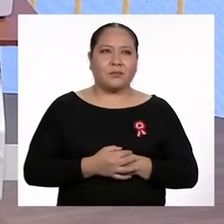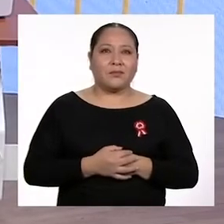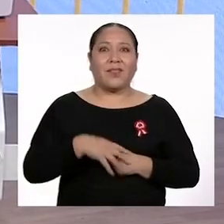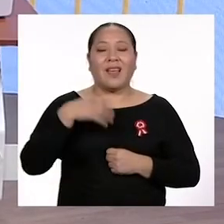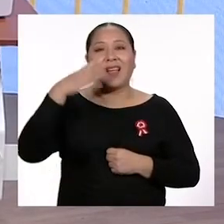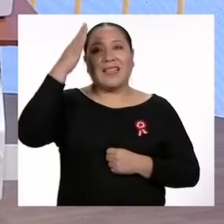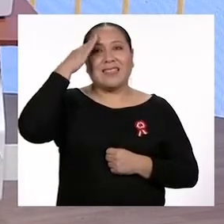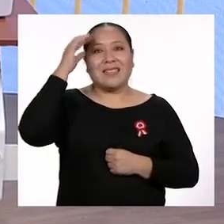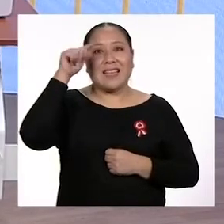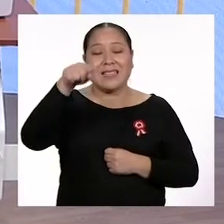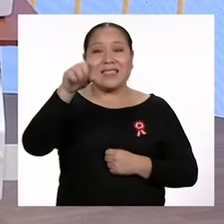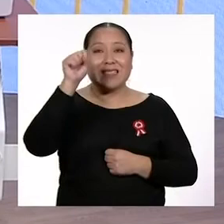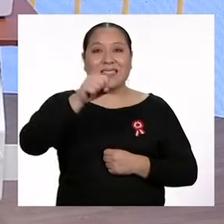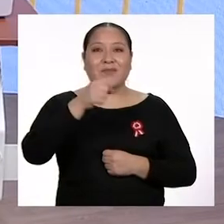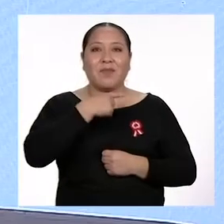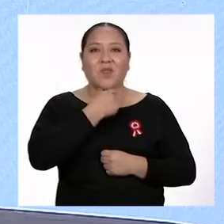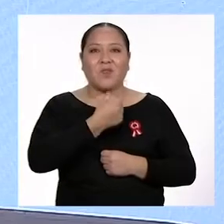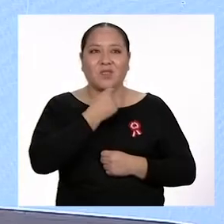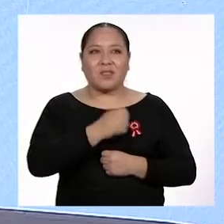Ya sé, este sí me gusta.